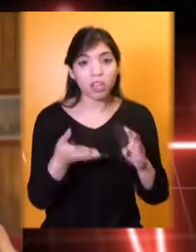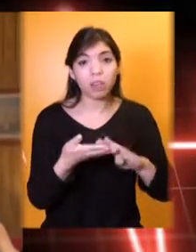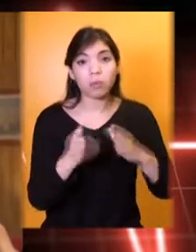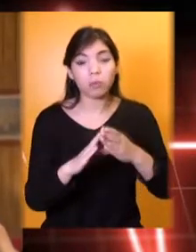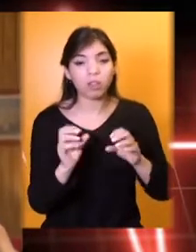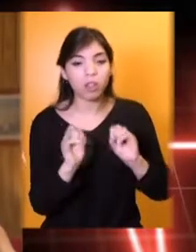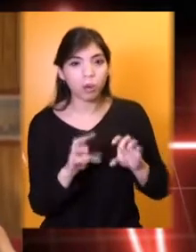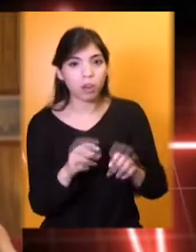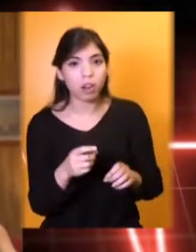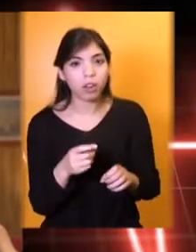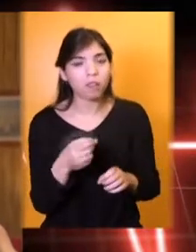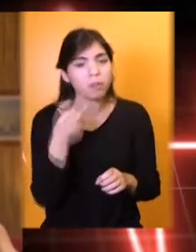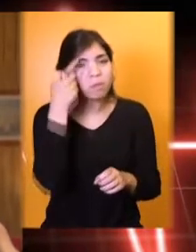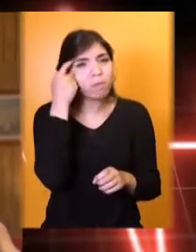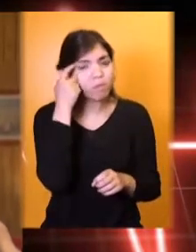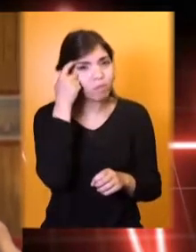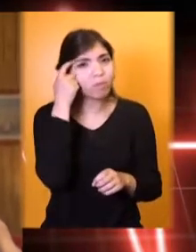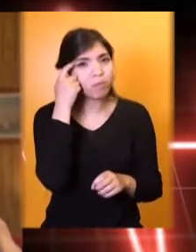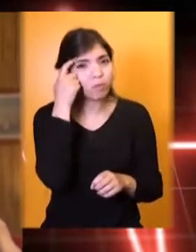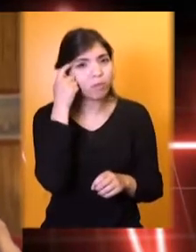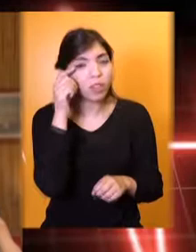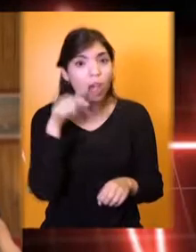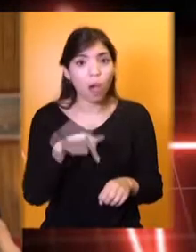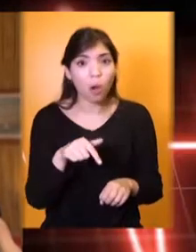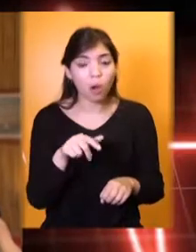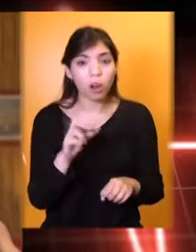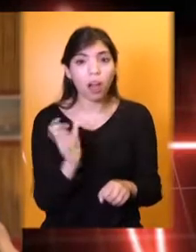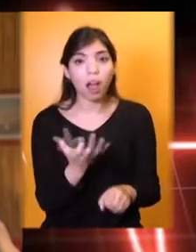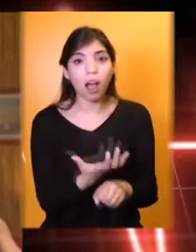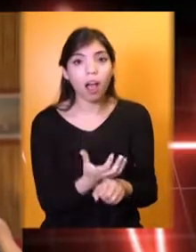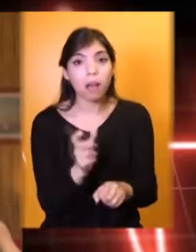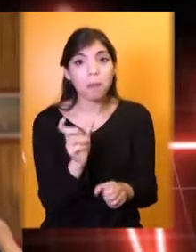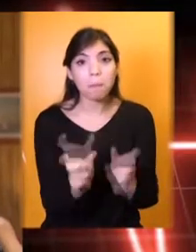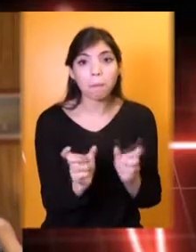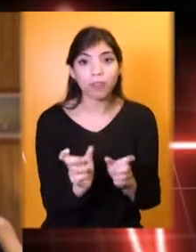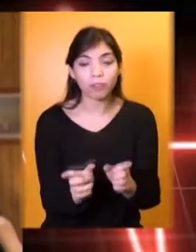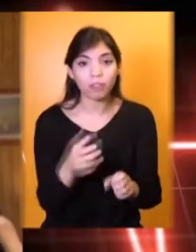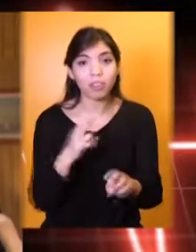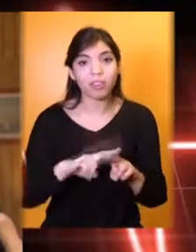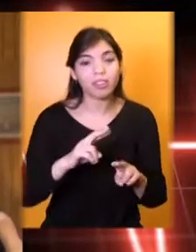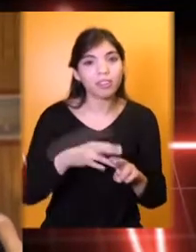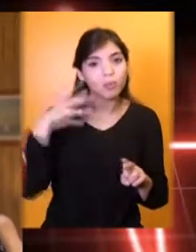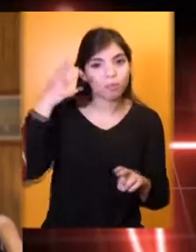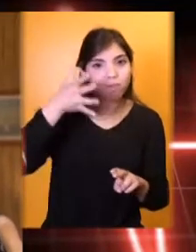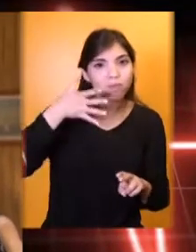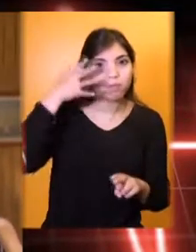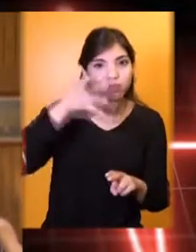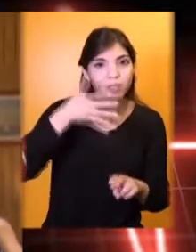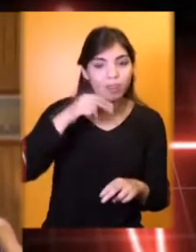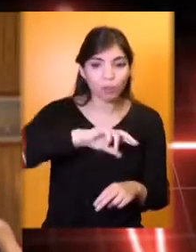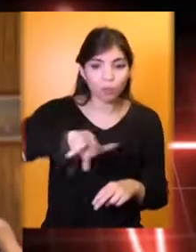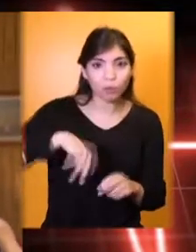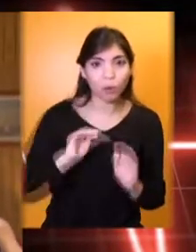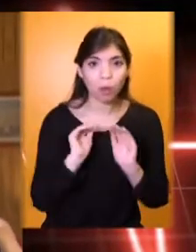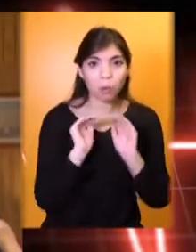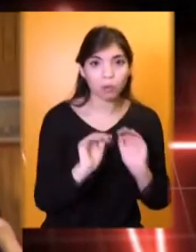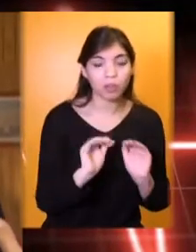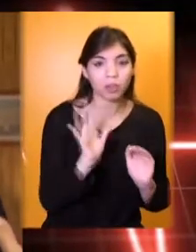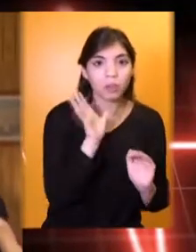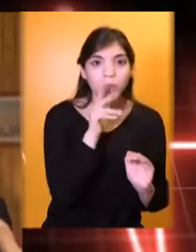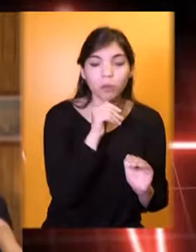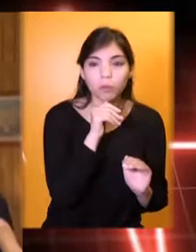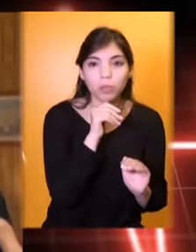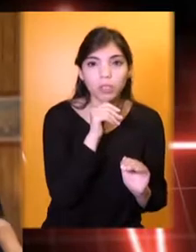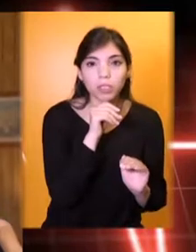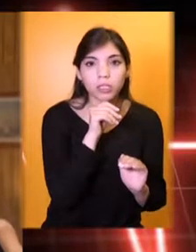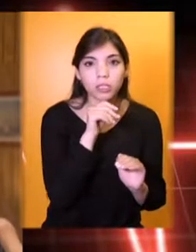conciencia de que hoy por hoy hay personas que están dictando cursos, están sacando niños de los colegios, le estamos prestando instalaciones sin tener ningún grado